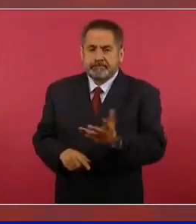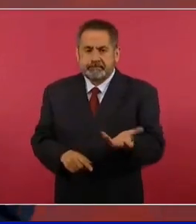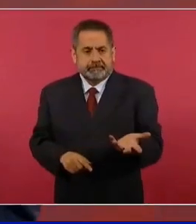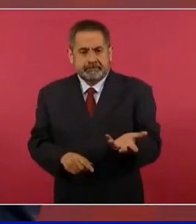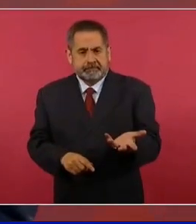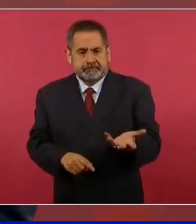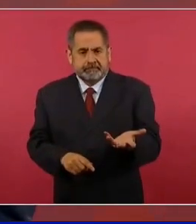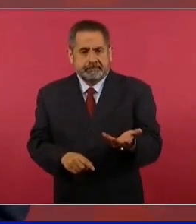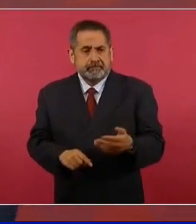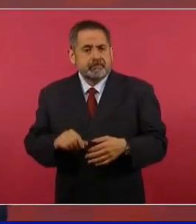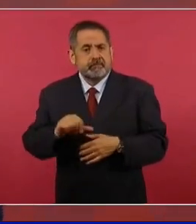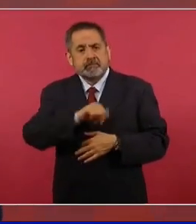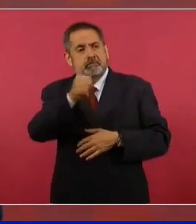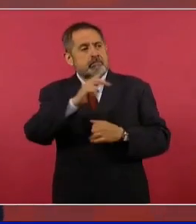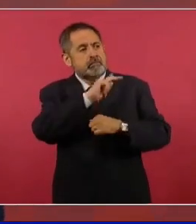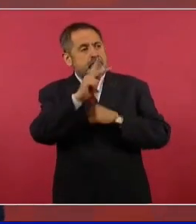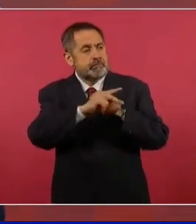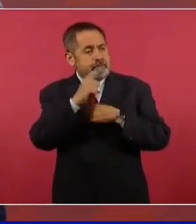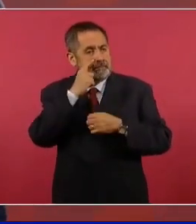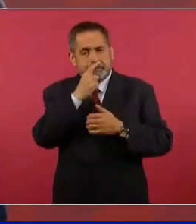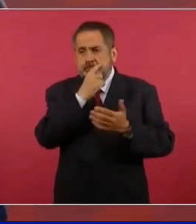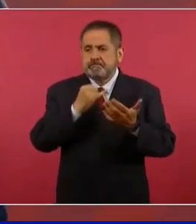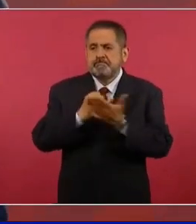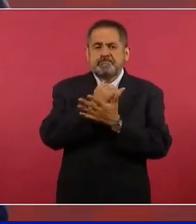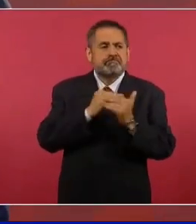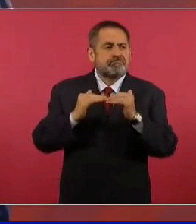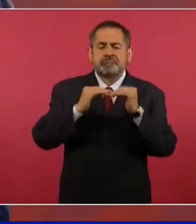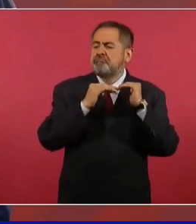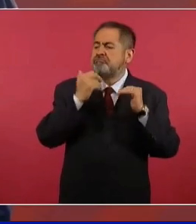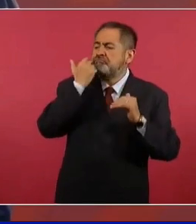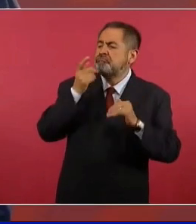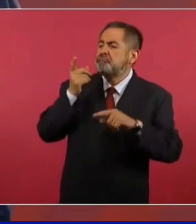gobiernos extranjeros, de las hegemonías.